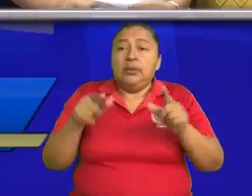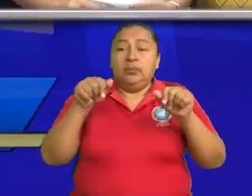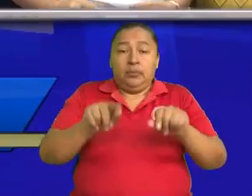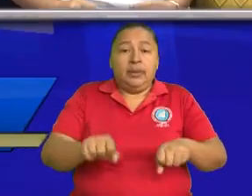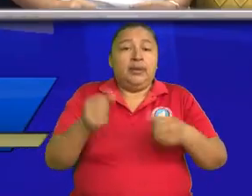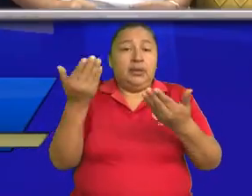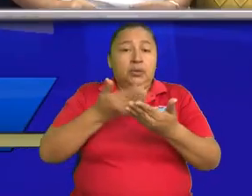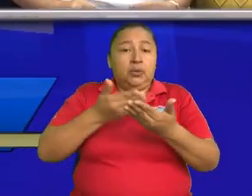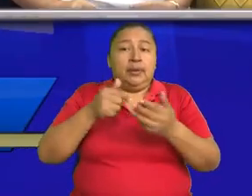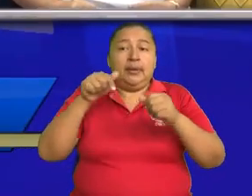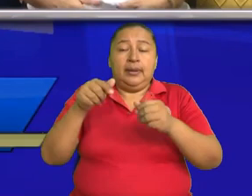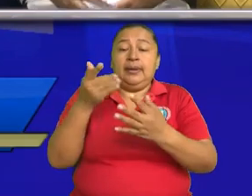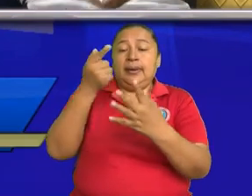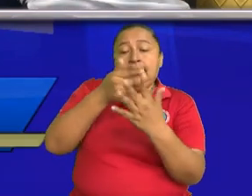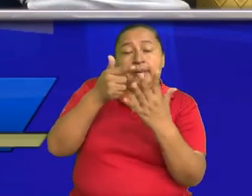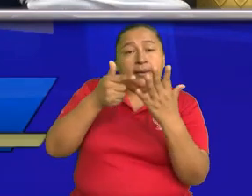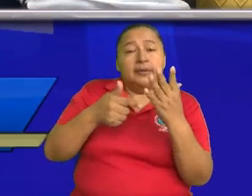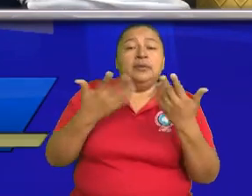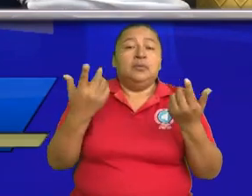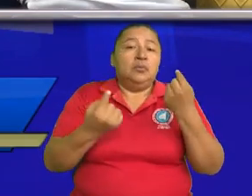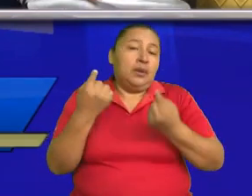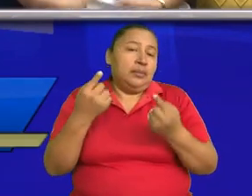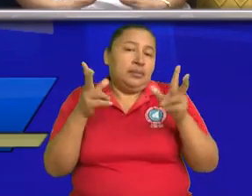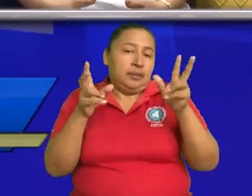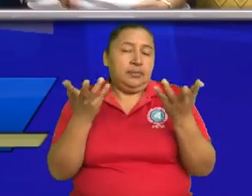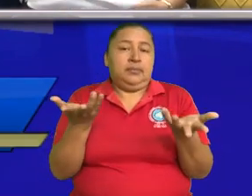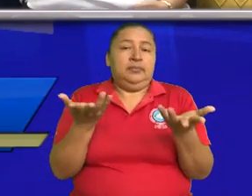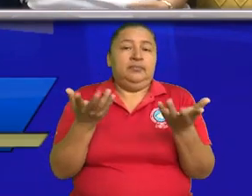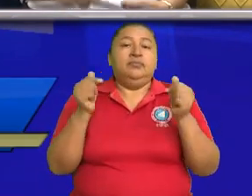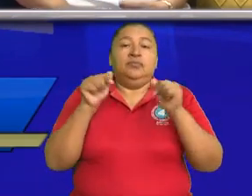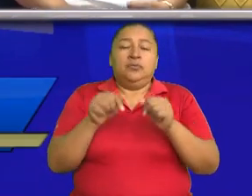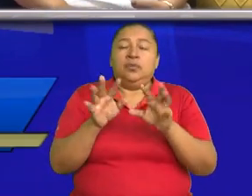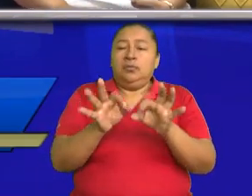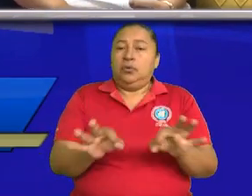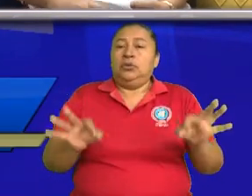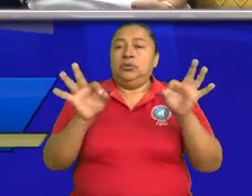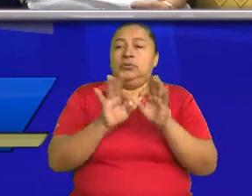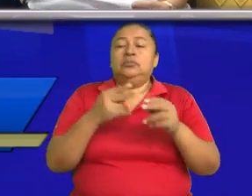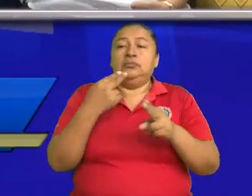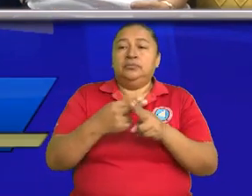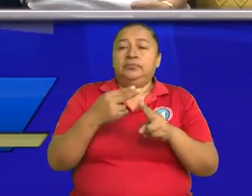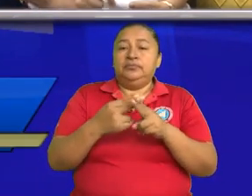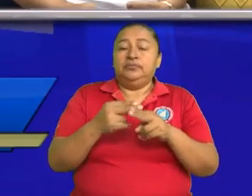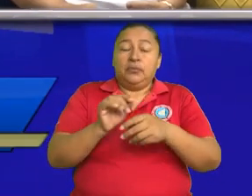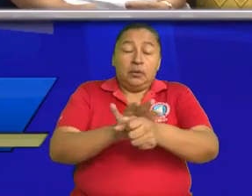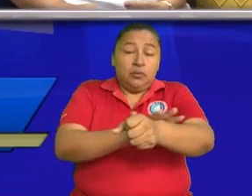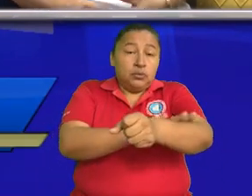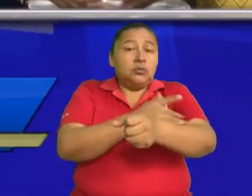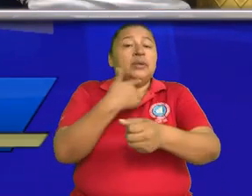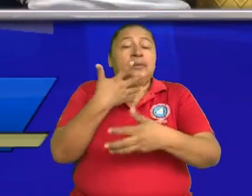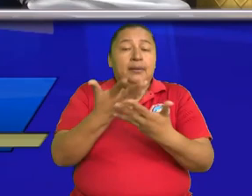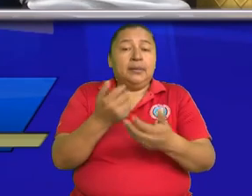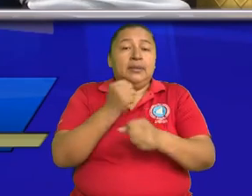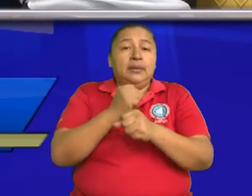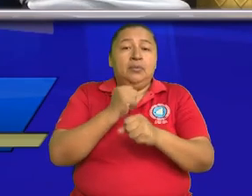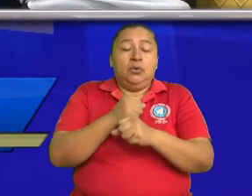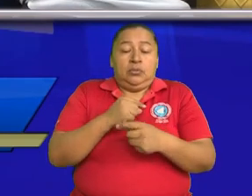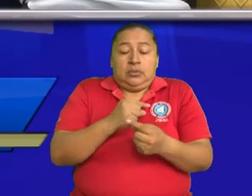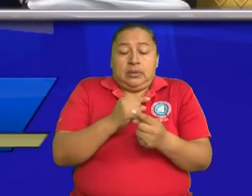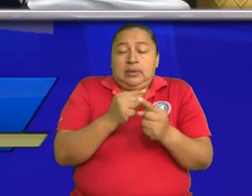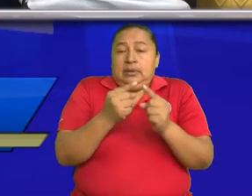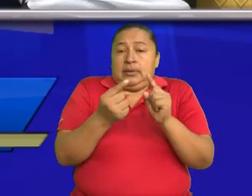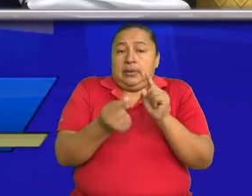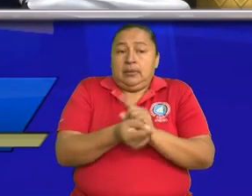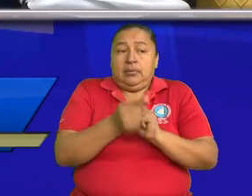preparen en esta carrera. Entonces eso es muy fundamental. Y a esto nosotros le llamamos también el tema emocional, lo trabajamos porque es un cambio, es la